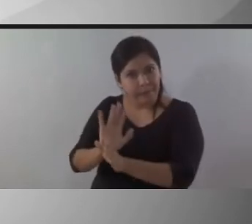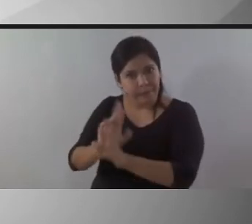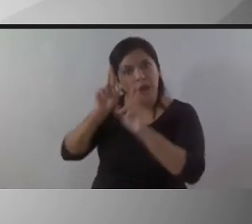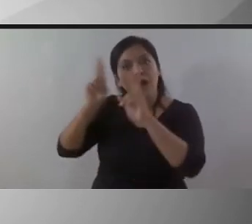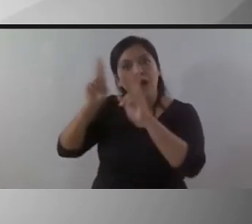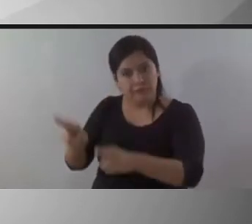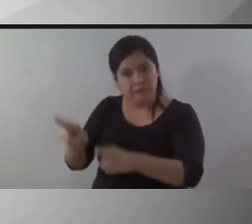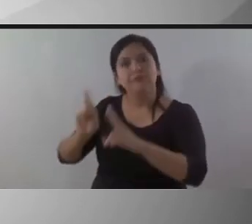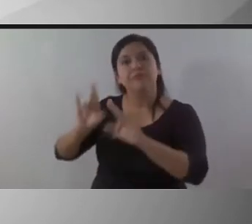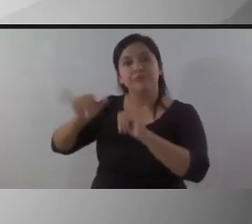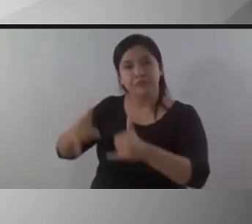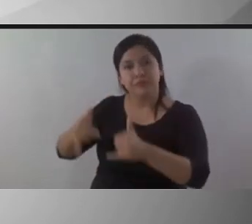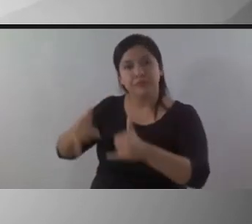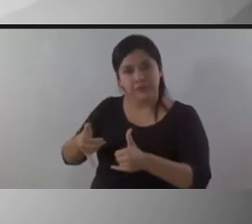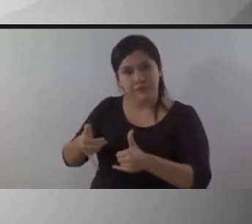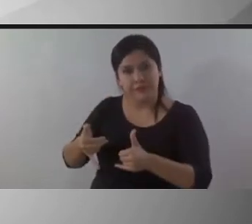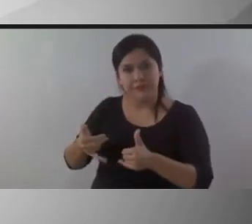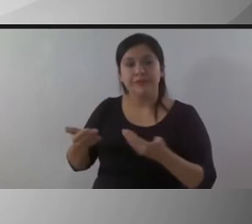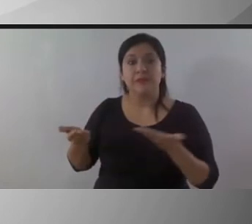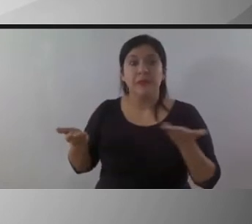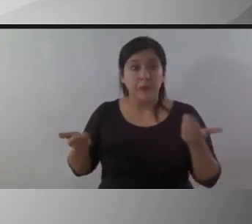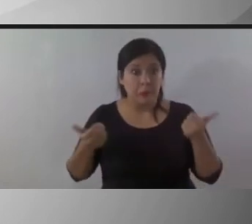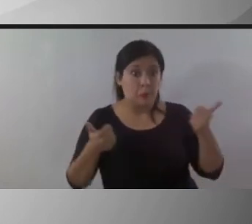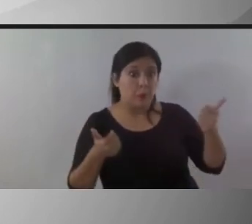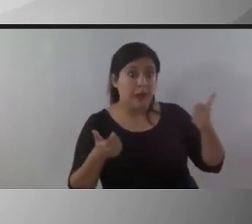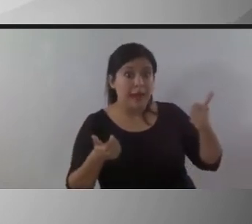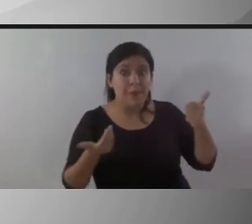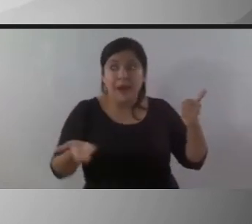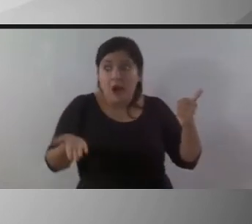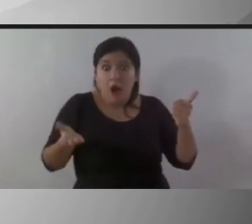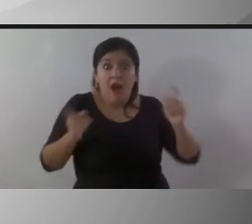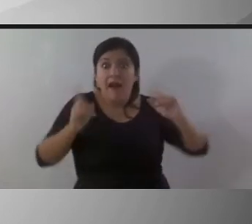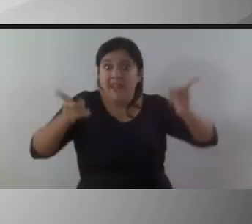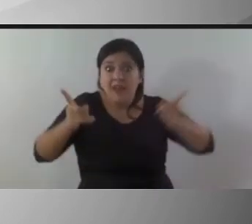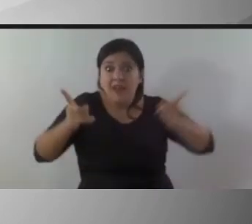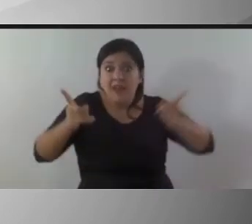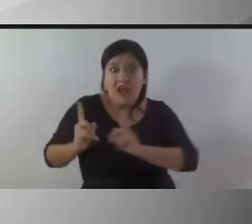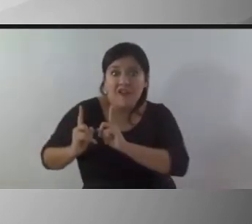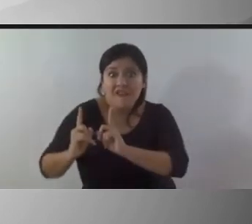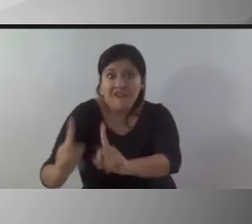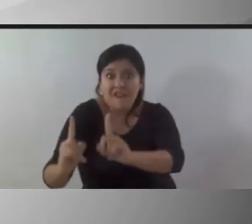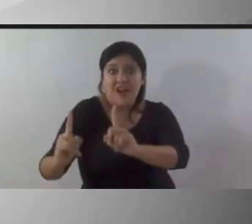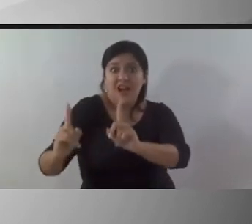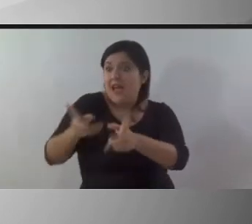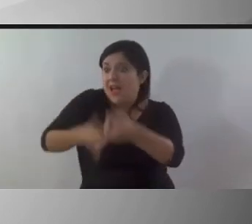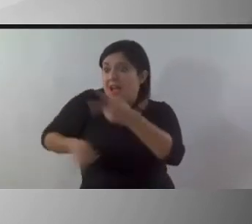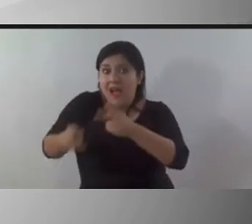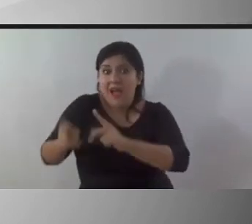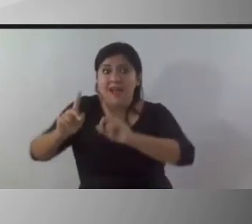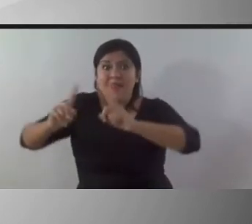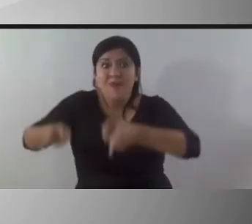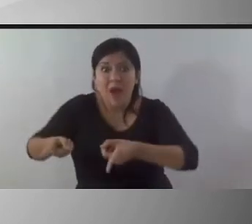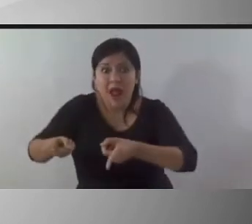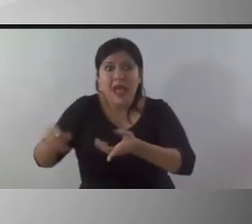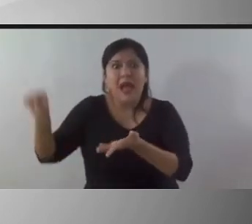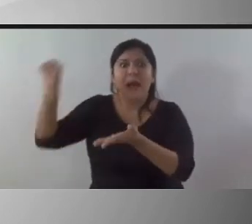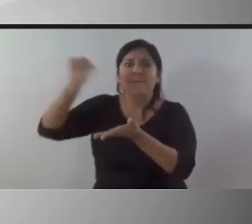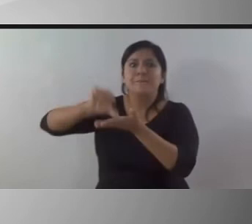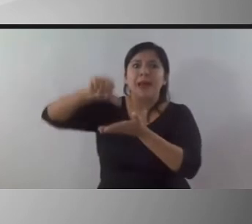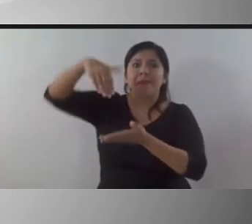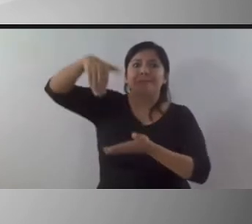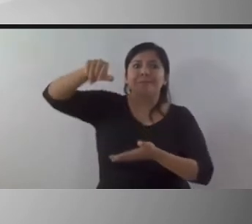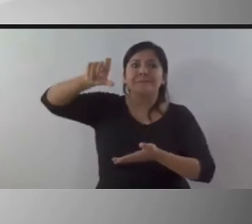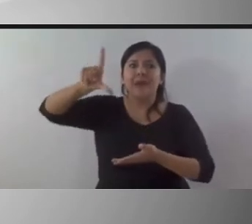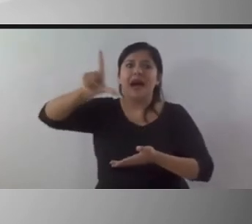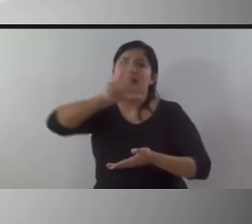pero no hemos conseguido lograr que esos procedimientos se detengan. Existe un solo país en el mundo, que es Malta, y